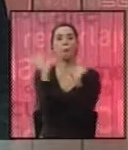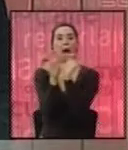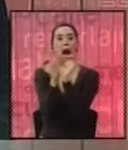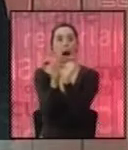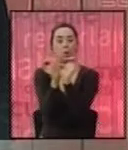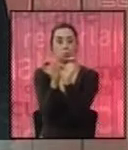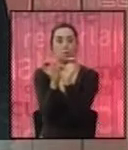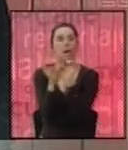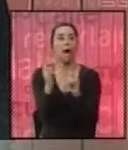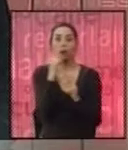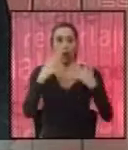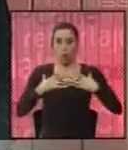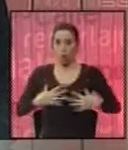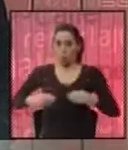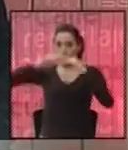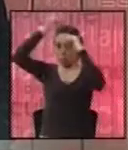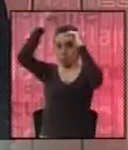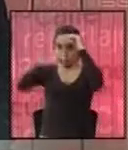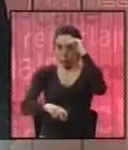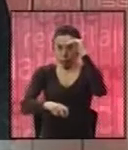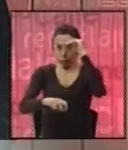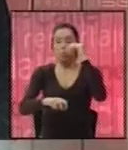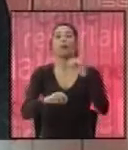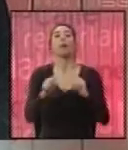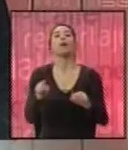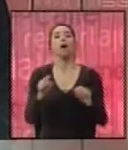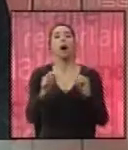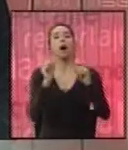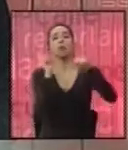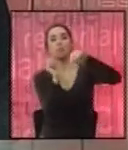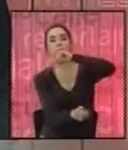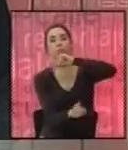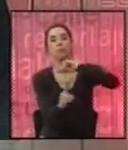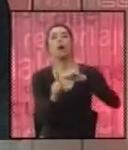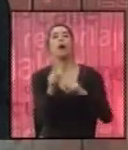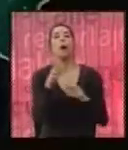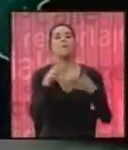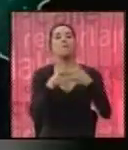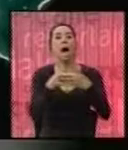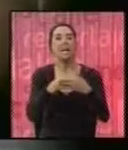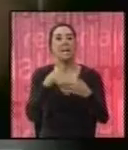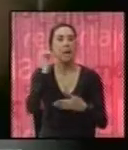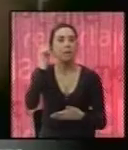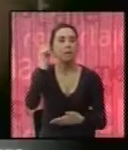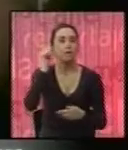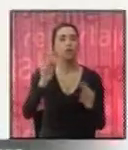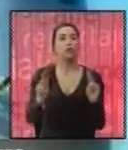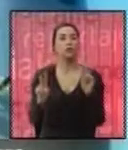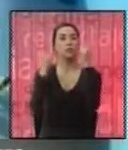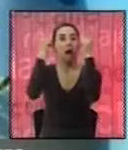mecánica y aterrizó sano y salvo en el desierto de Nuevo México, en Estados Unidos.